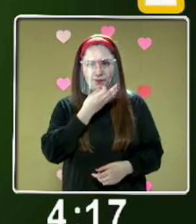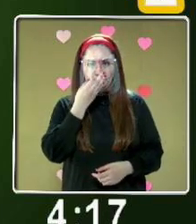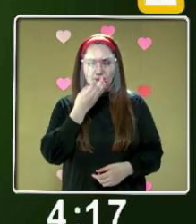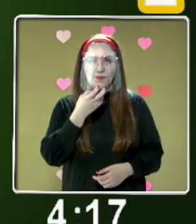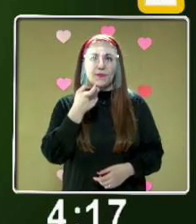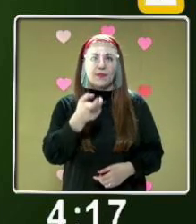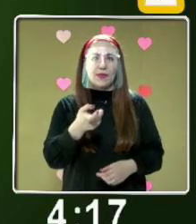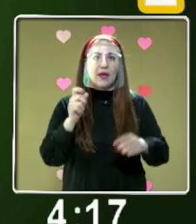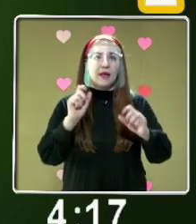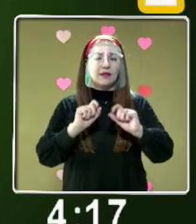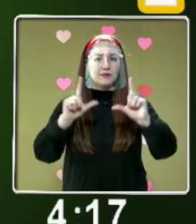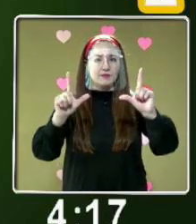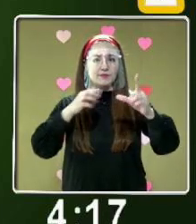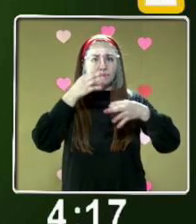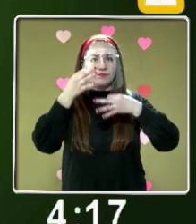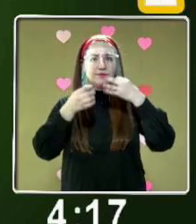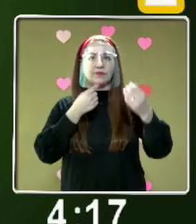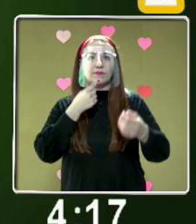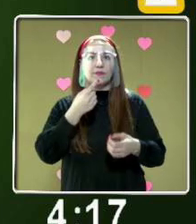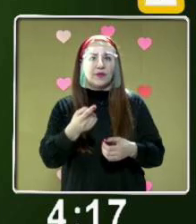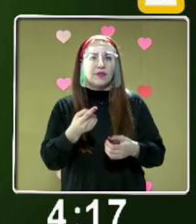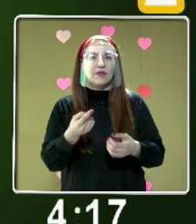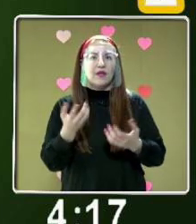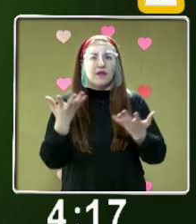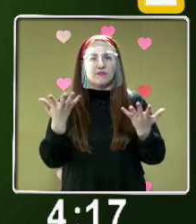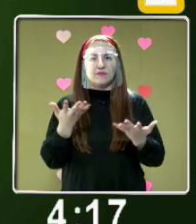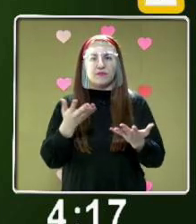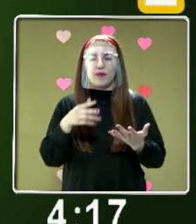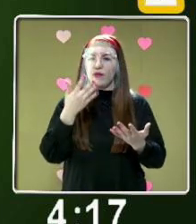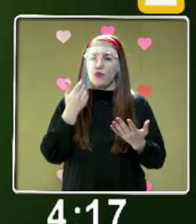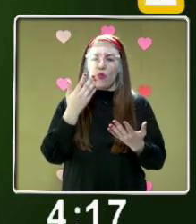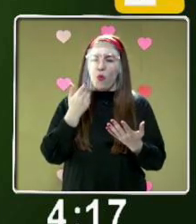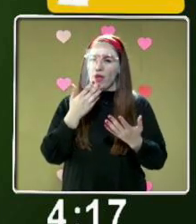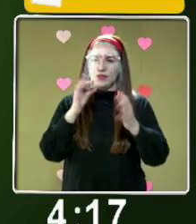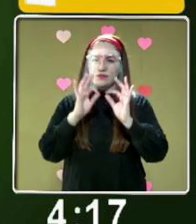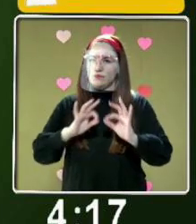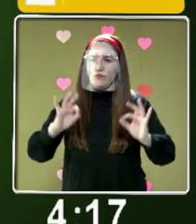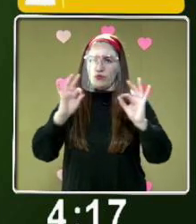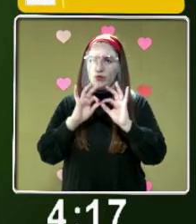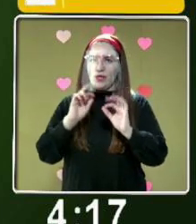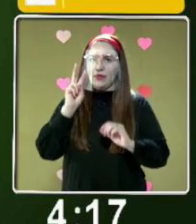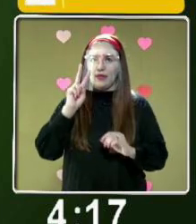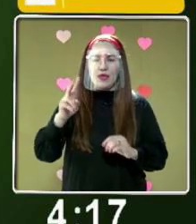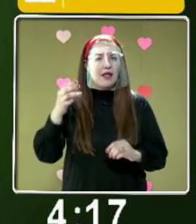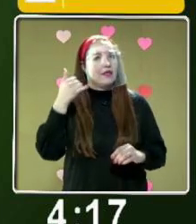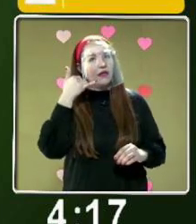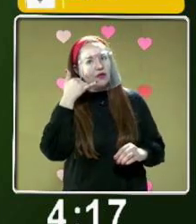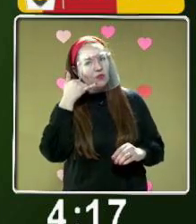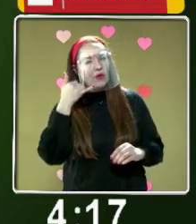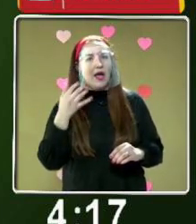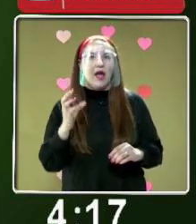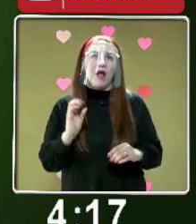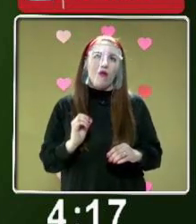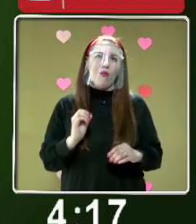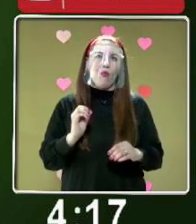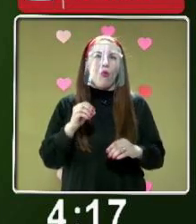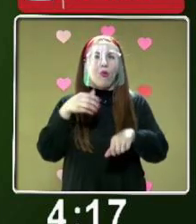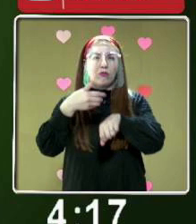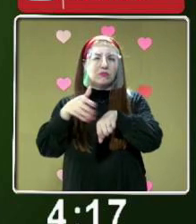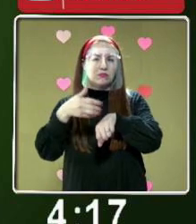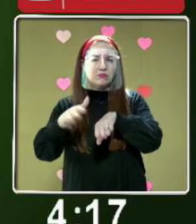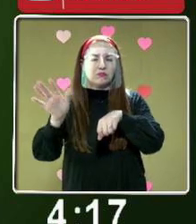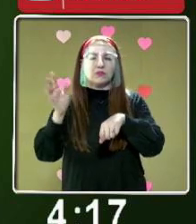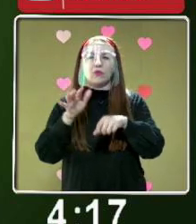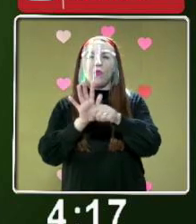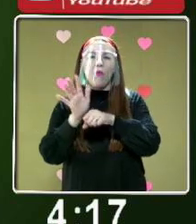este anuncio publicitario, pues realmente, para mí ahorita no es tan importante el celular, cómo se llama la florería, porque realmente